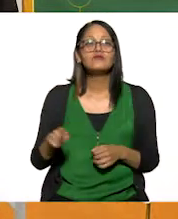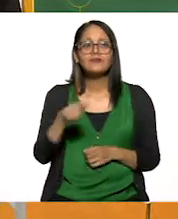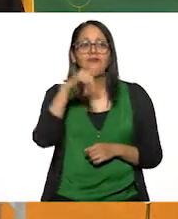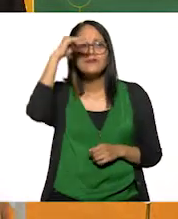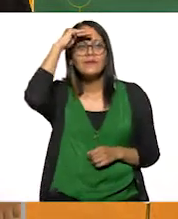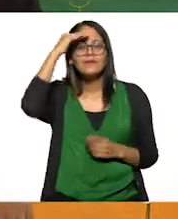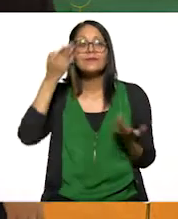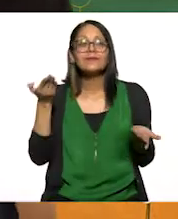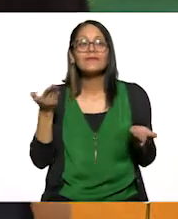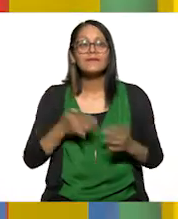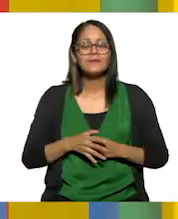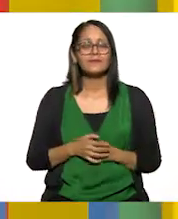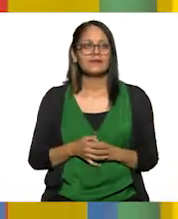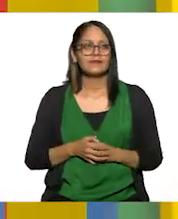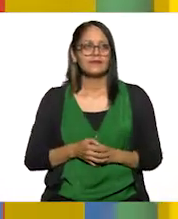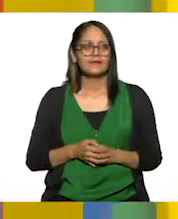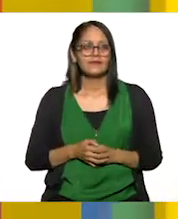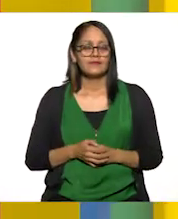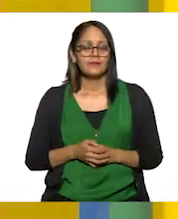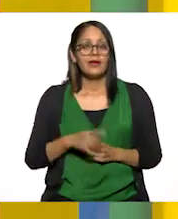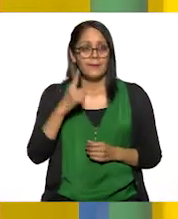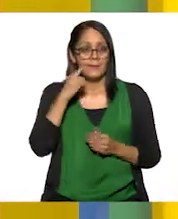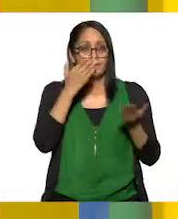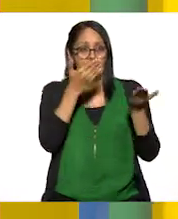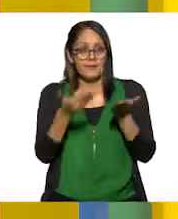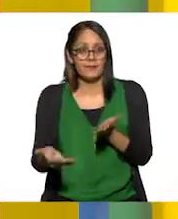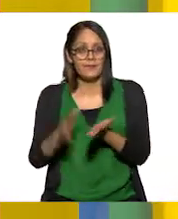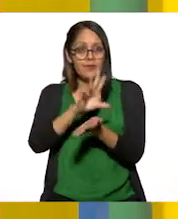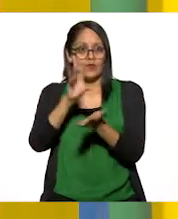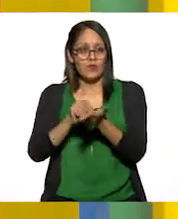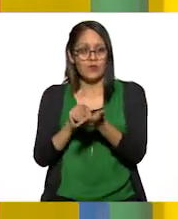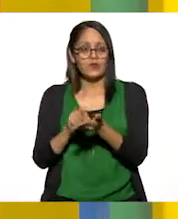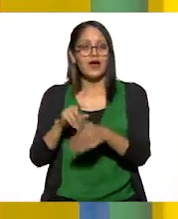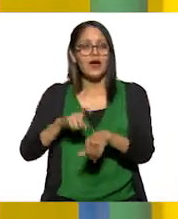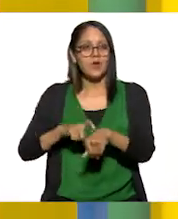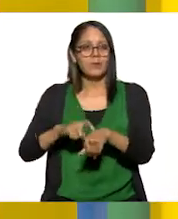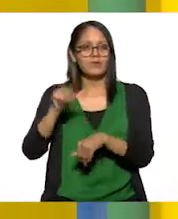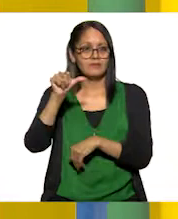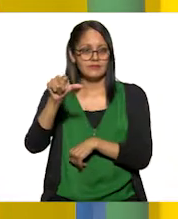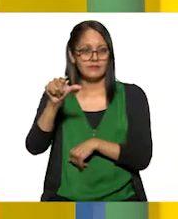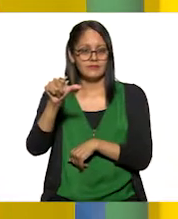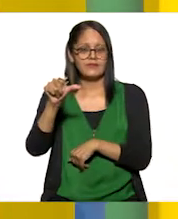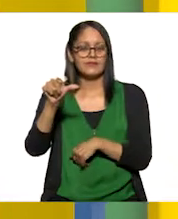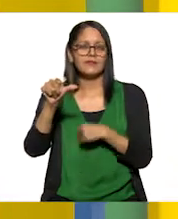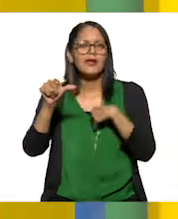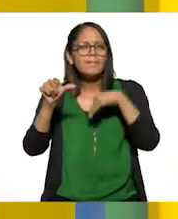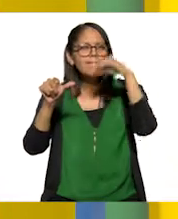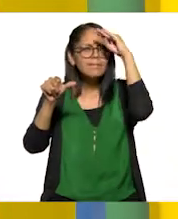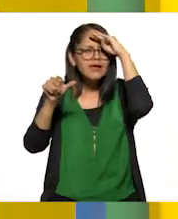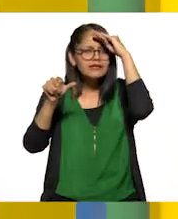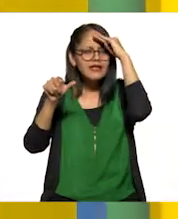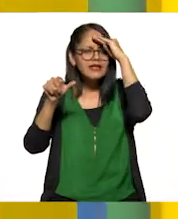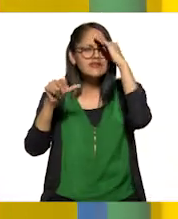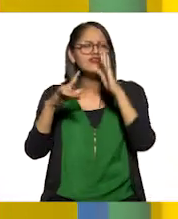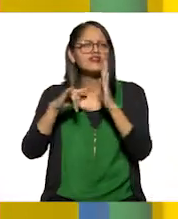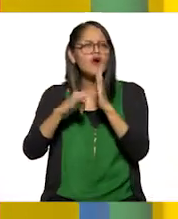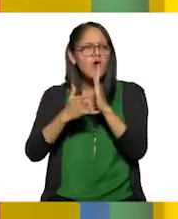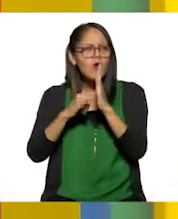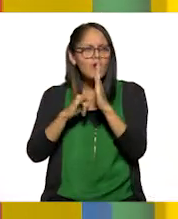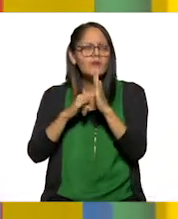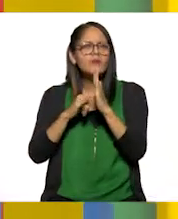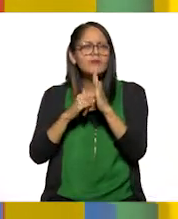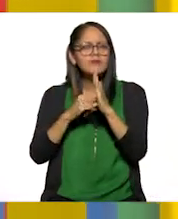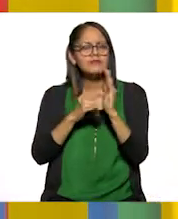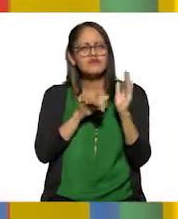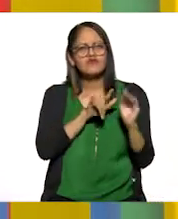qué creen, niñas y niños? Para llegar a la boda a las 16 horas, tomando en cuenta las 3 horas de camino, ¿a